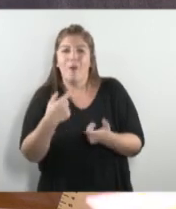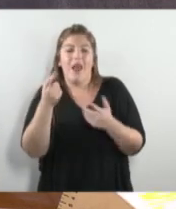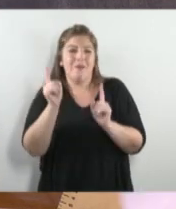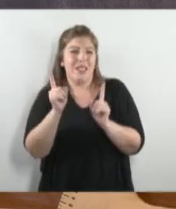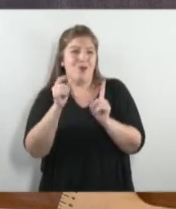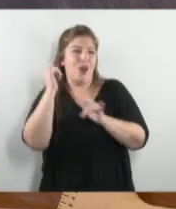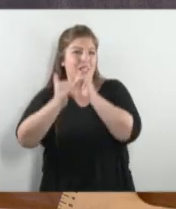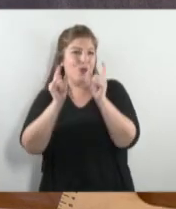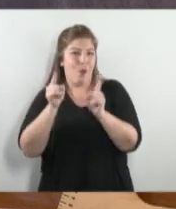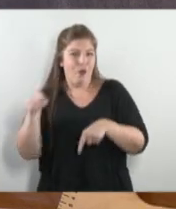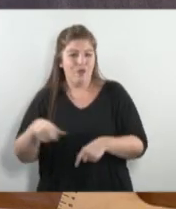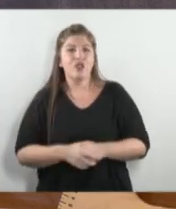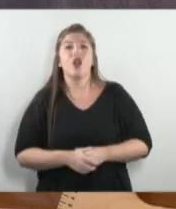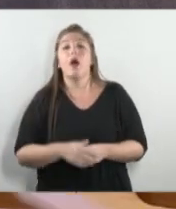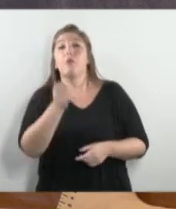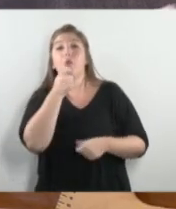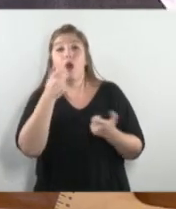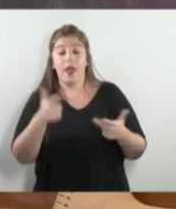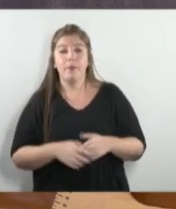de explicar la profe. Por ejemplo,